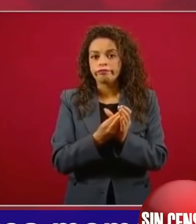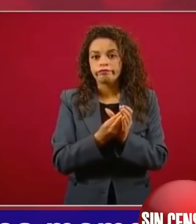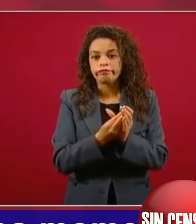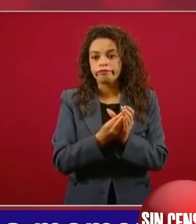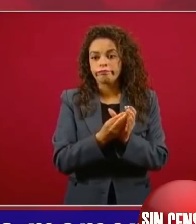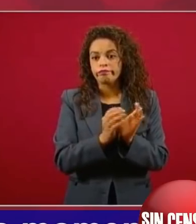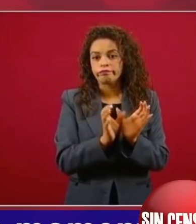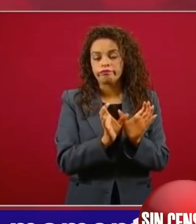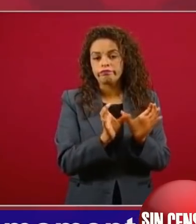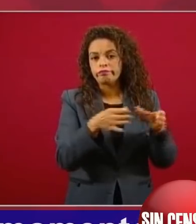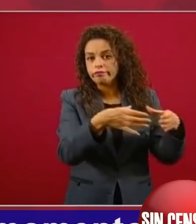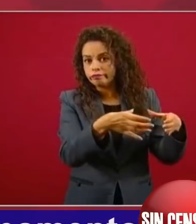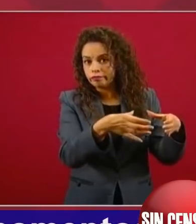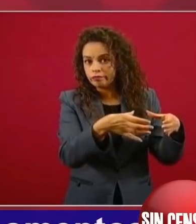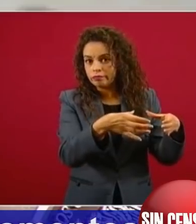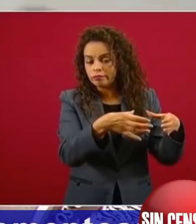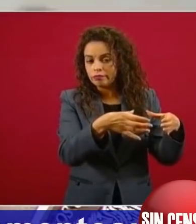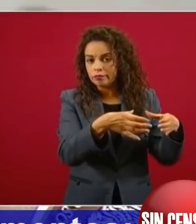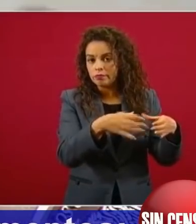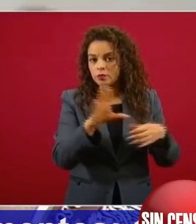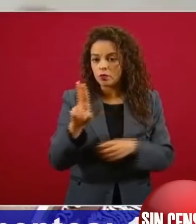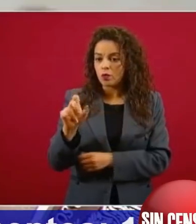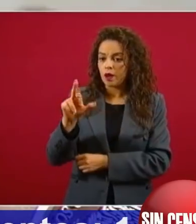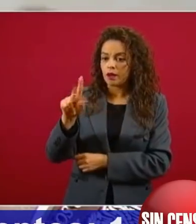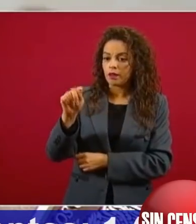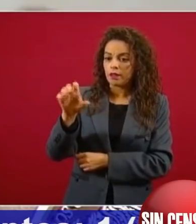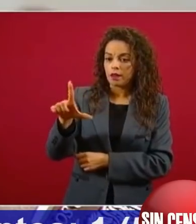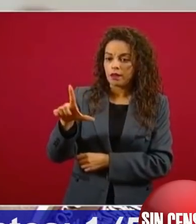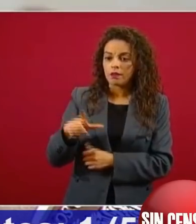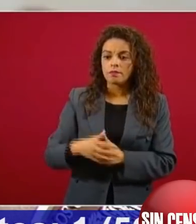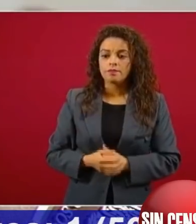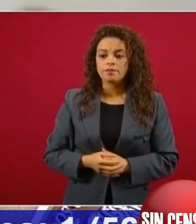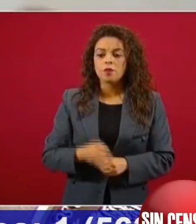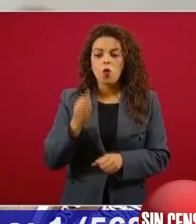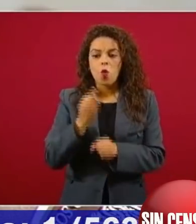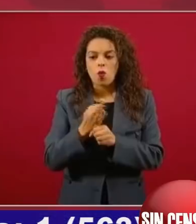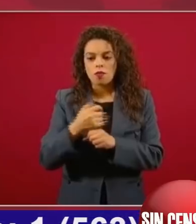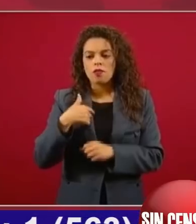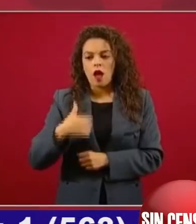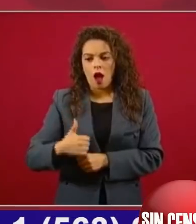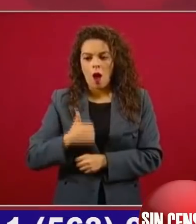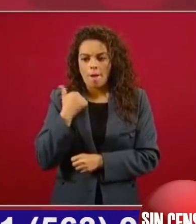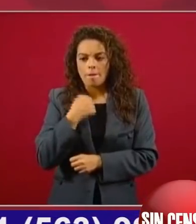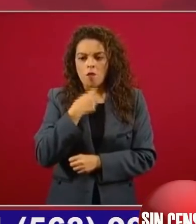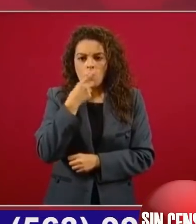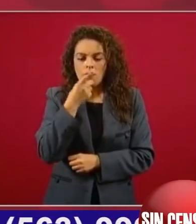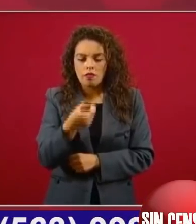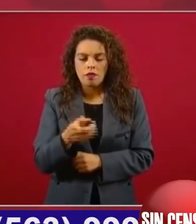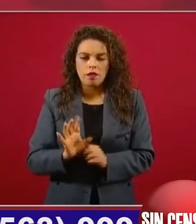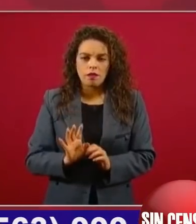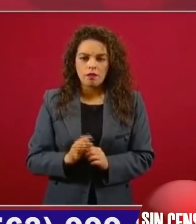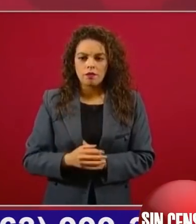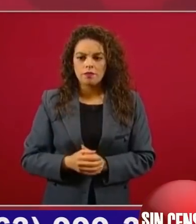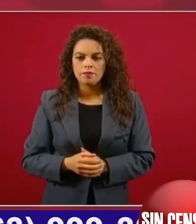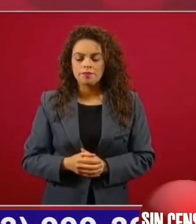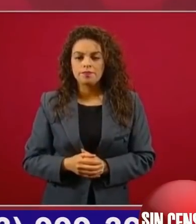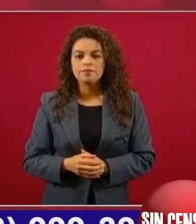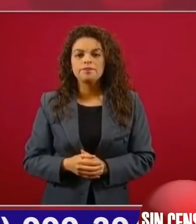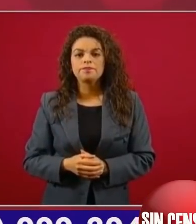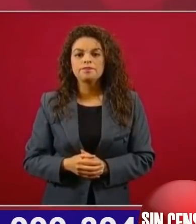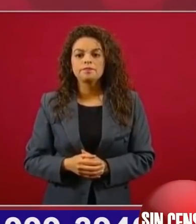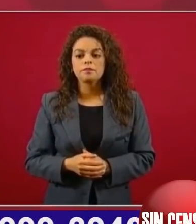Aprovecho aquí para decir que hay de parte de la